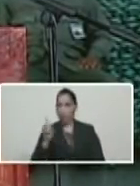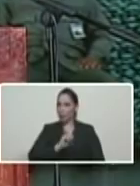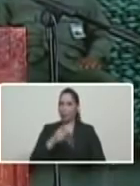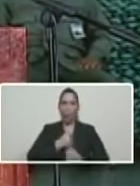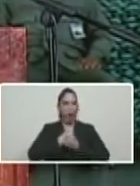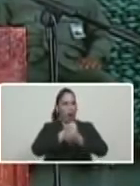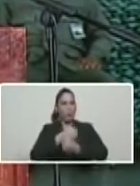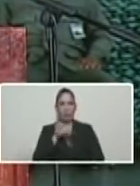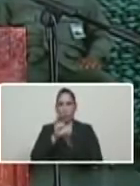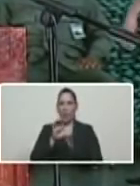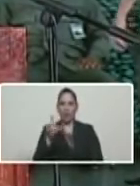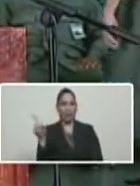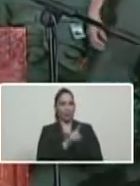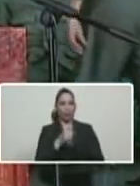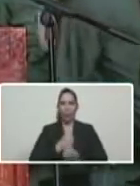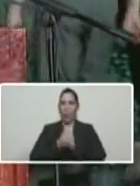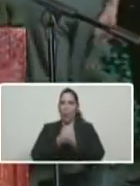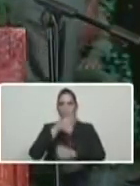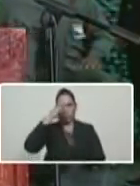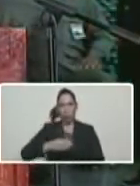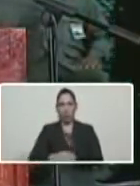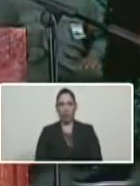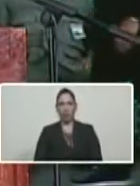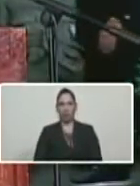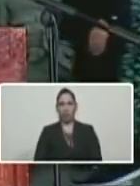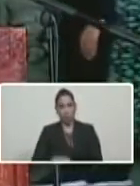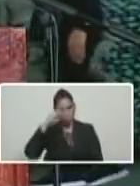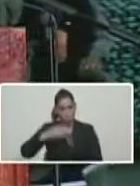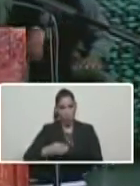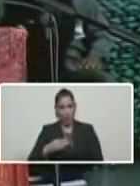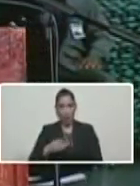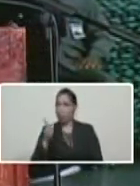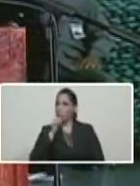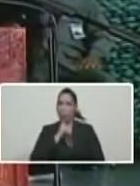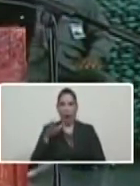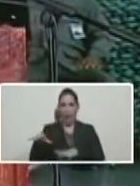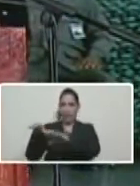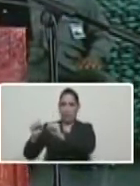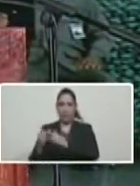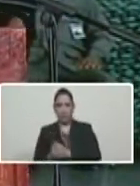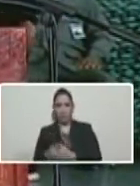Y un soldado que no sea antiimperialista no es bolivariano.